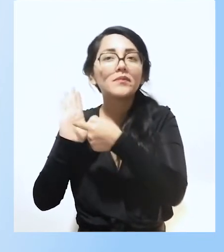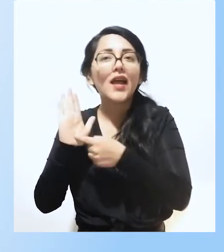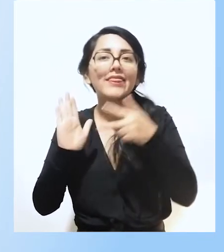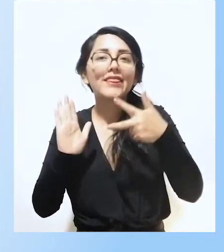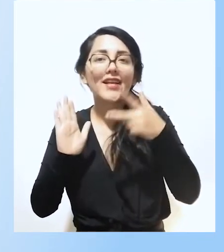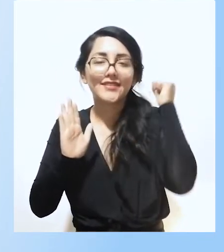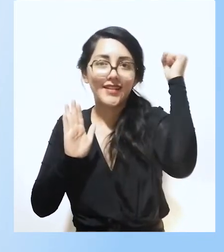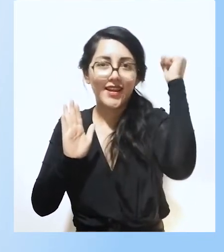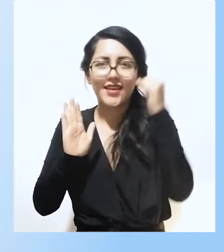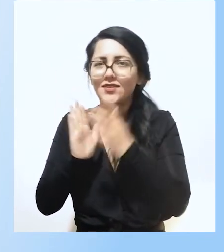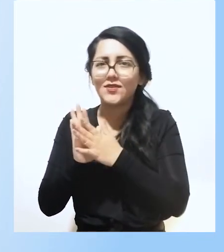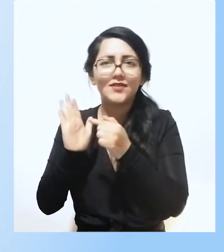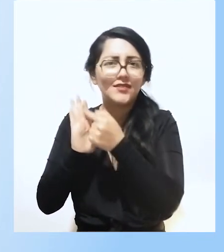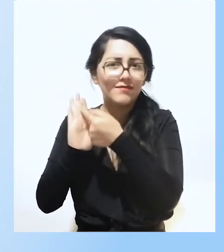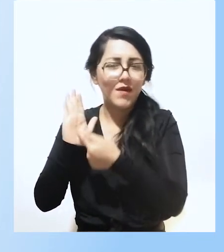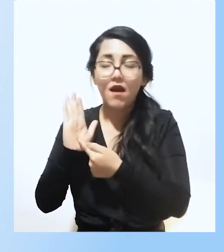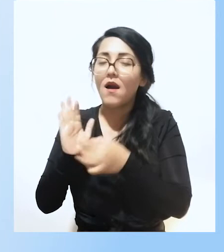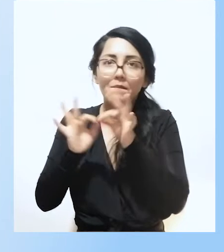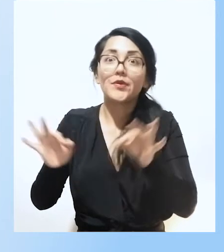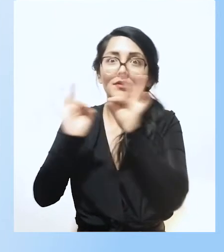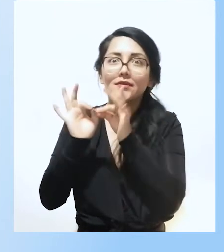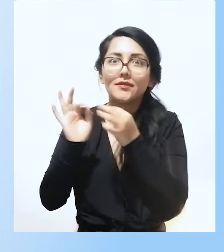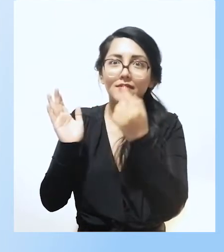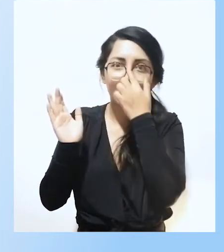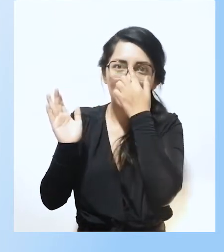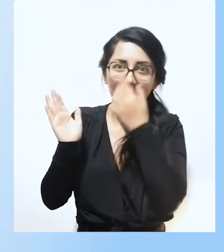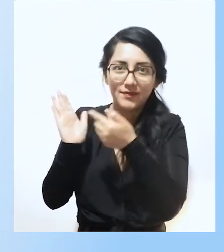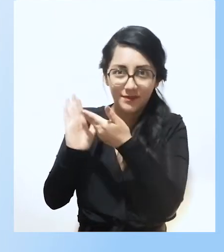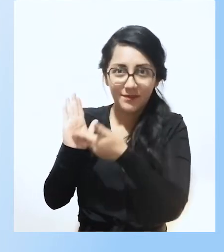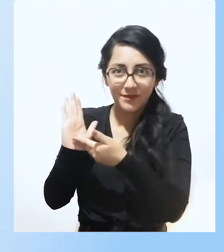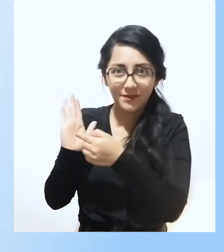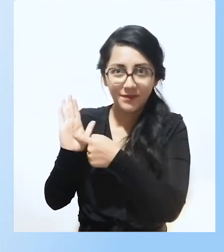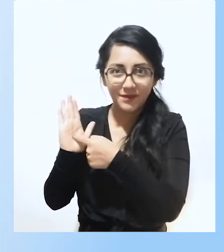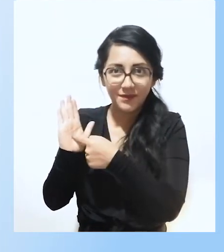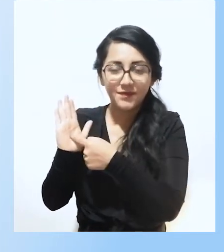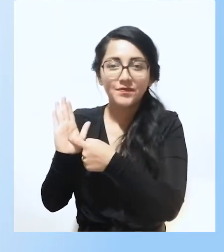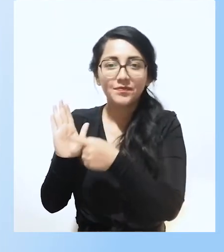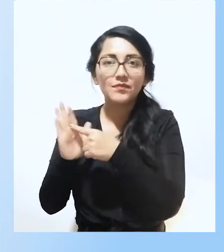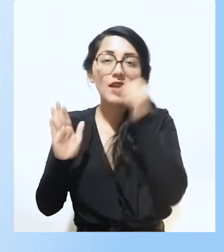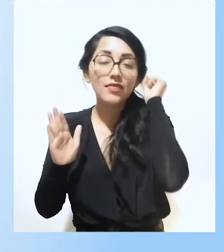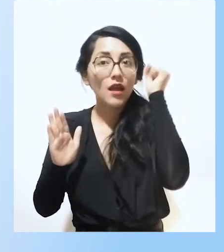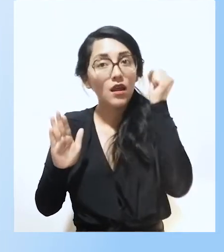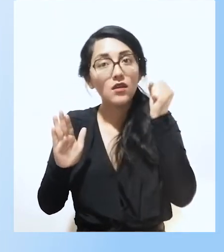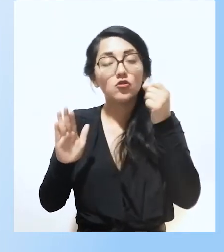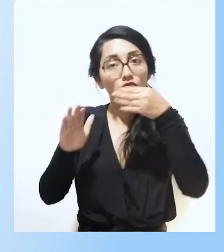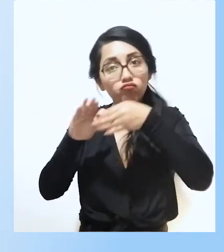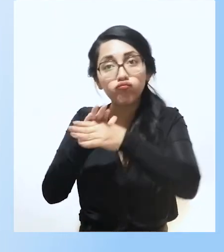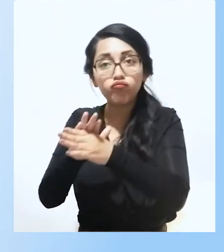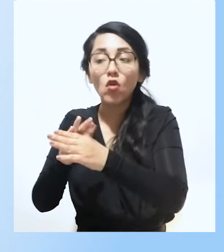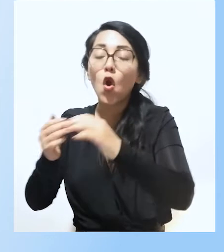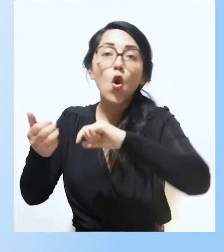nos son bastante directos, en nuestro ámbito de la pedagogía hospitalaria. Derecho a ser ingresado junto a otros